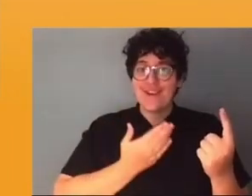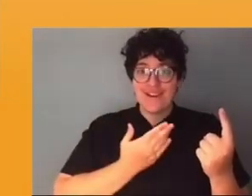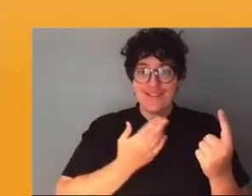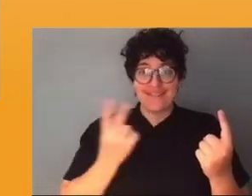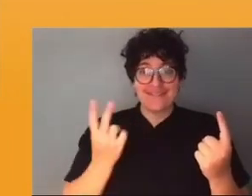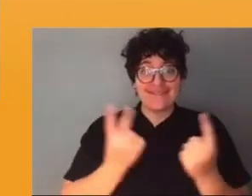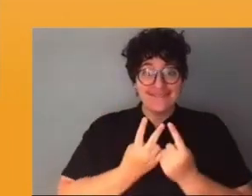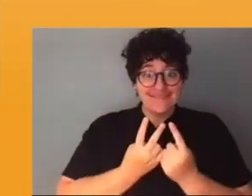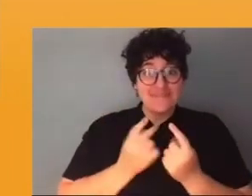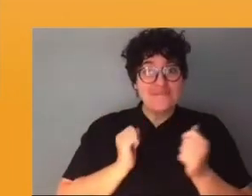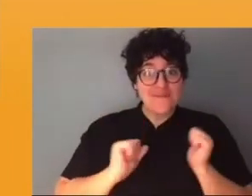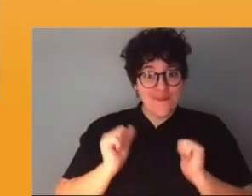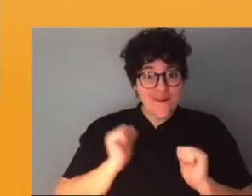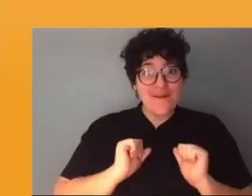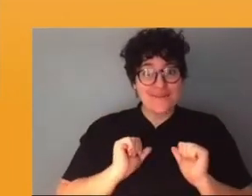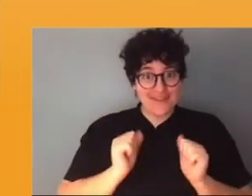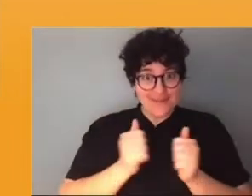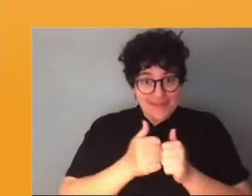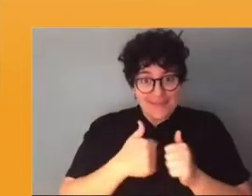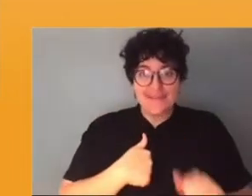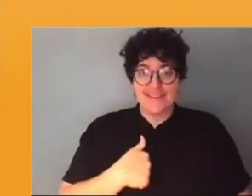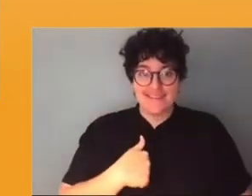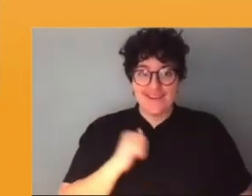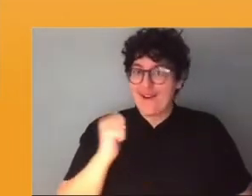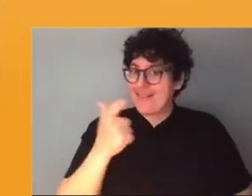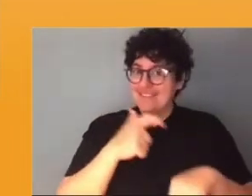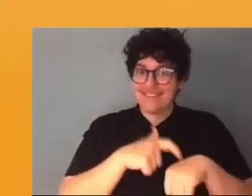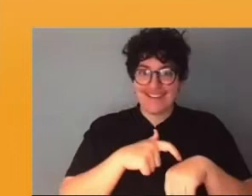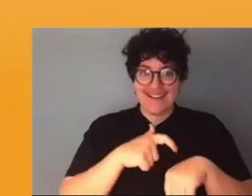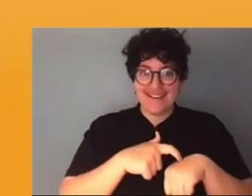tiempo. Vienen a Conócete Tucson de mesa.